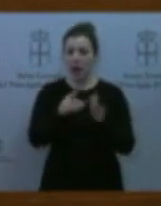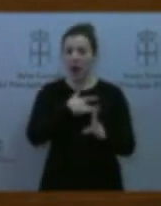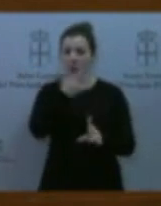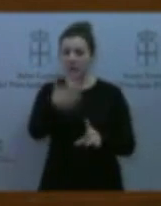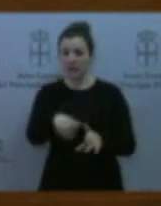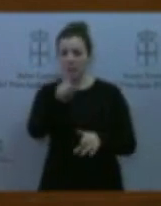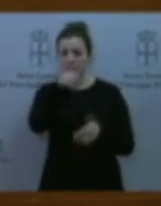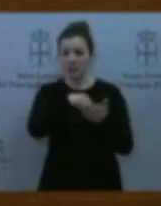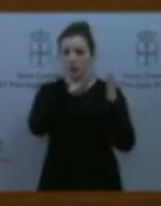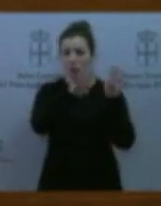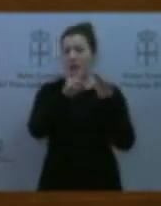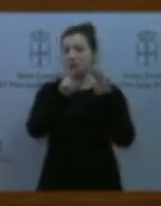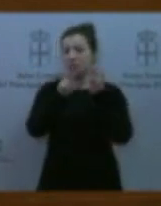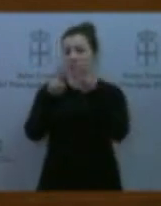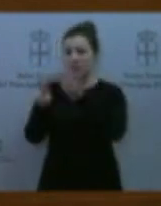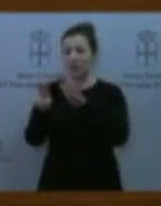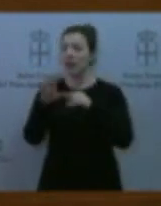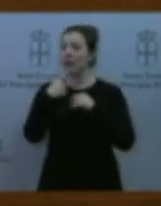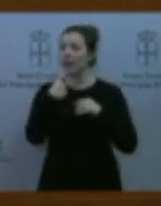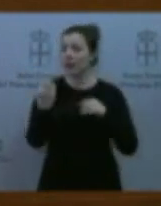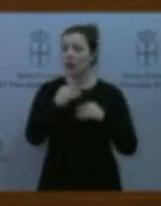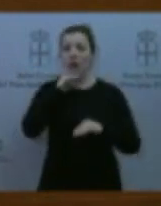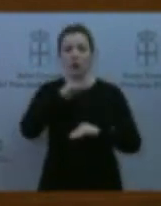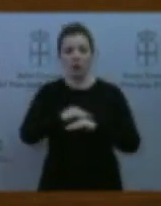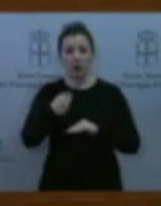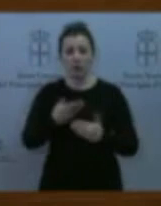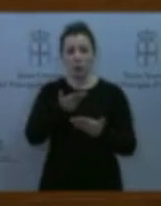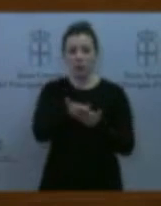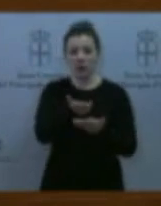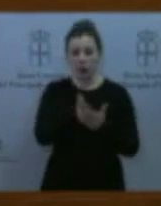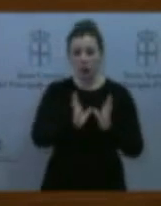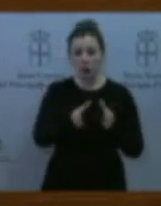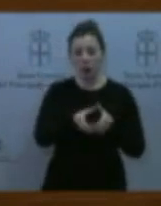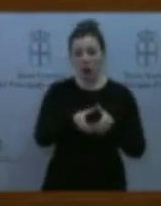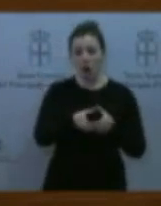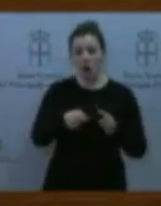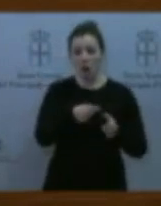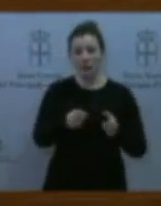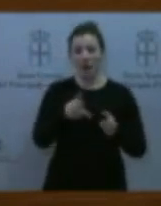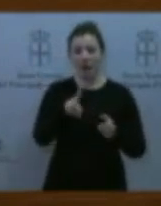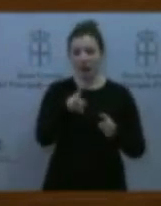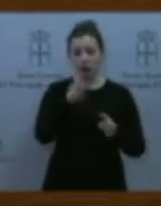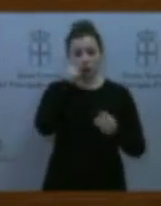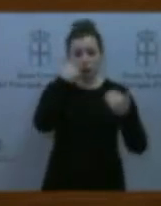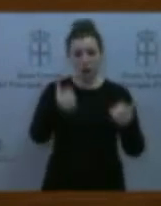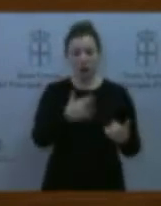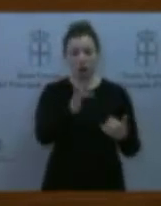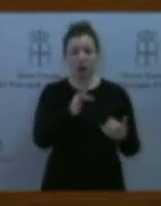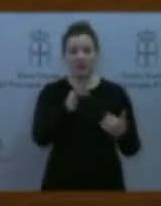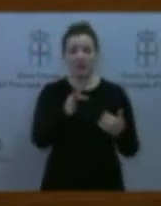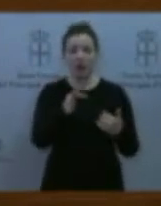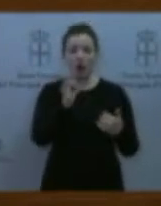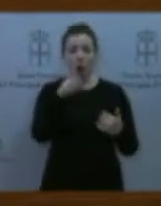dando cumplimiento a la petición del Comité de Derechos Humanos y de Naciones Unidas. Y, pues bien,